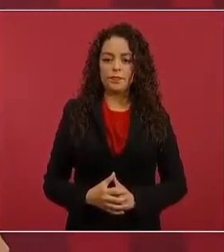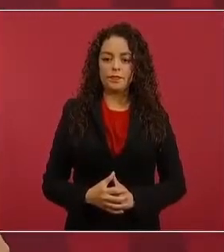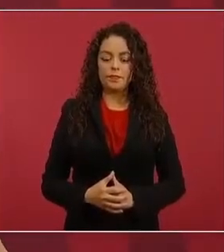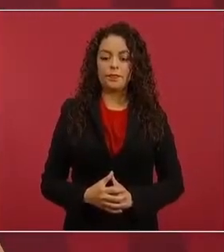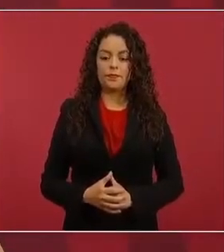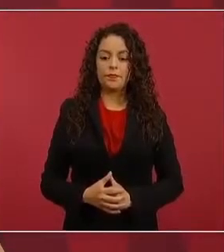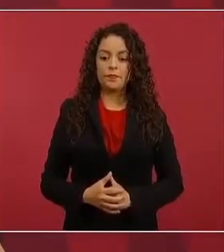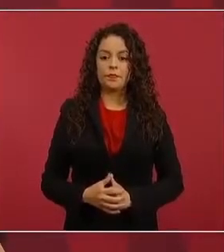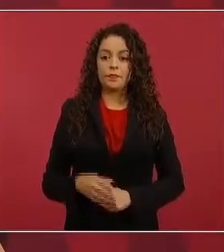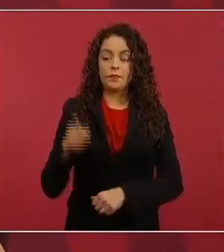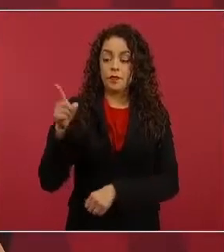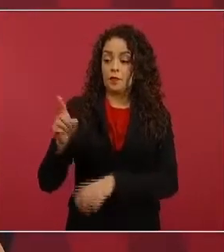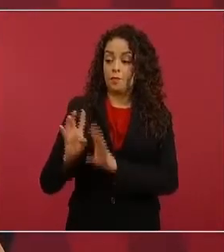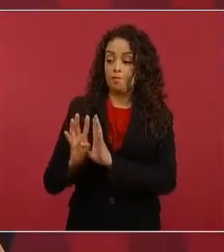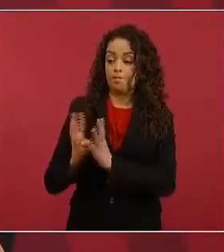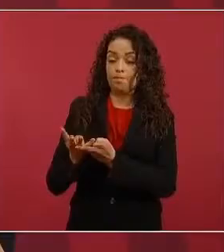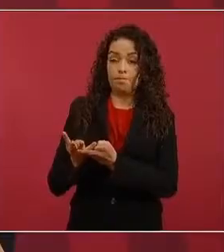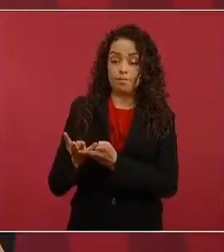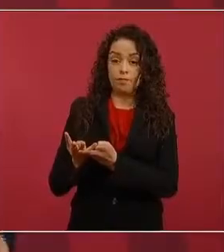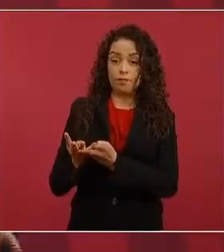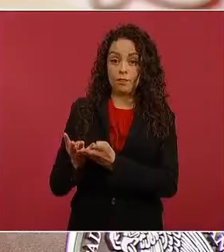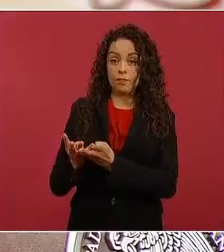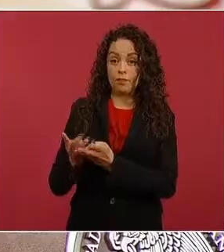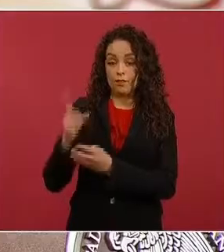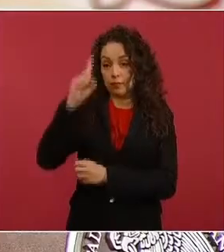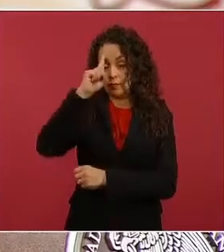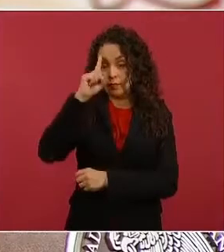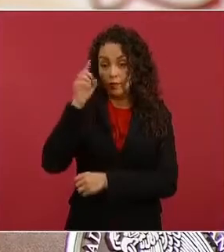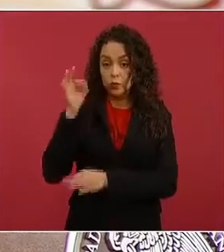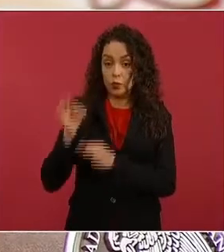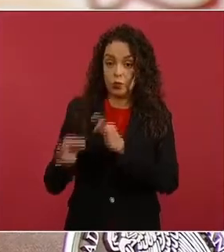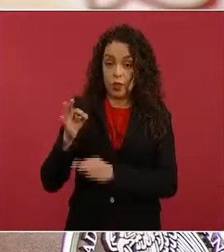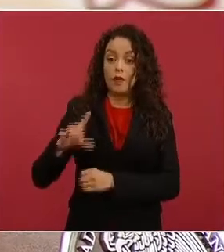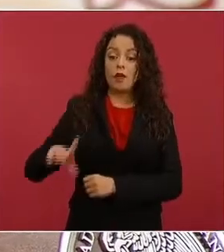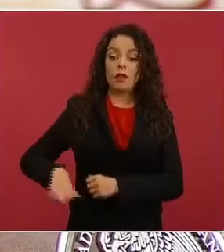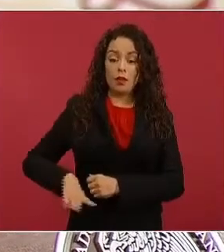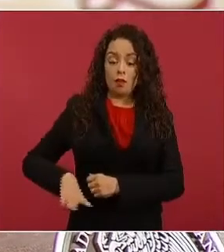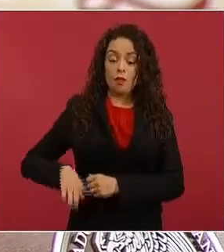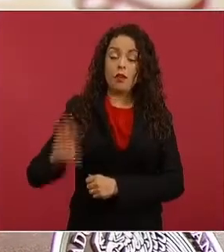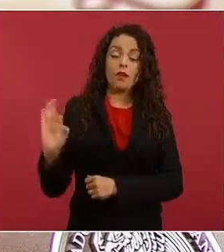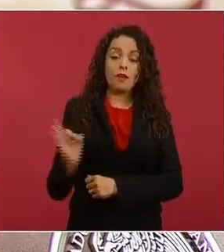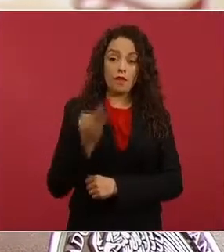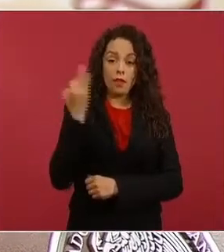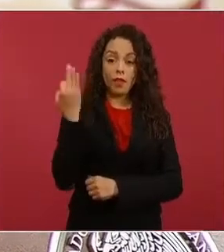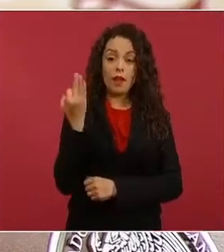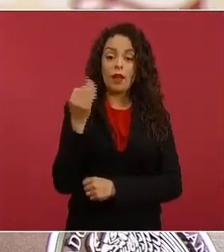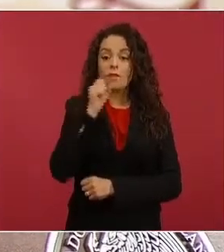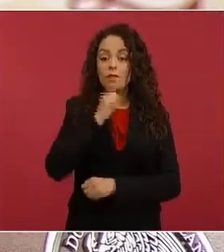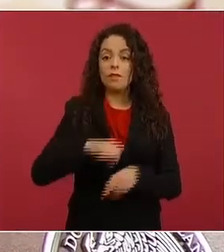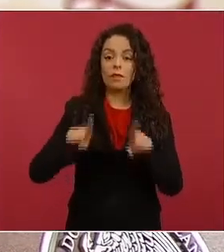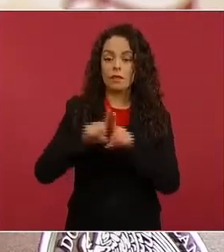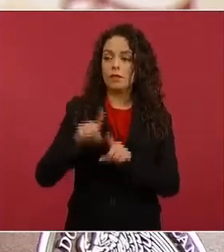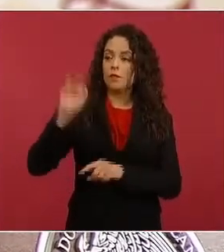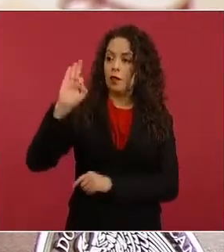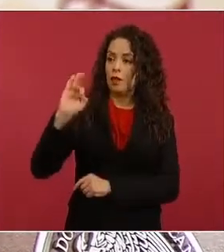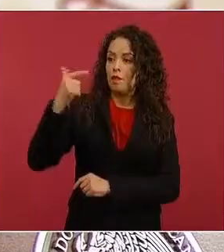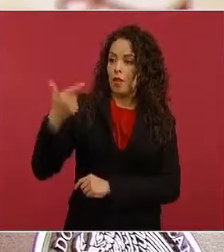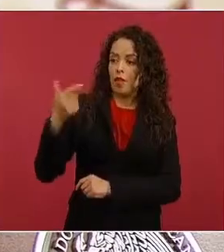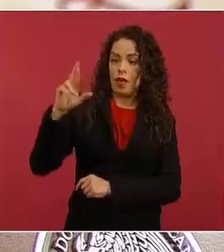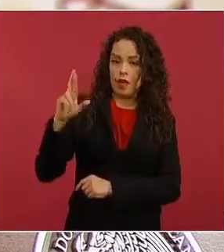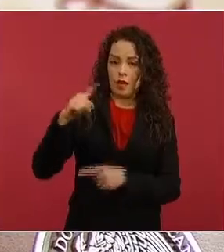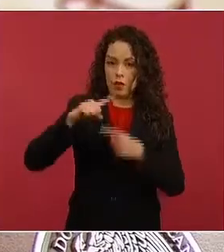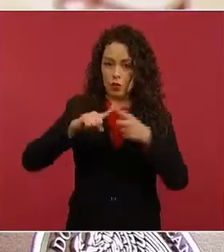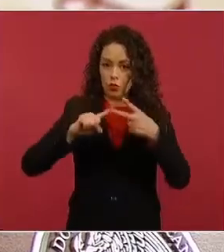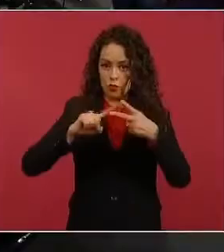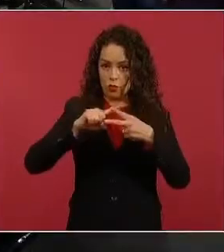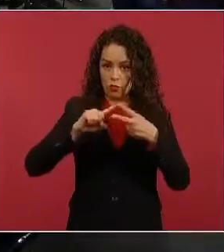a la Consejería Jurídica del Gobierno Federal como a la Fiscalía y también